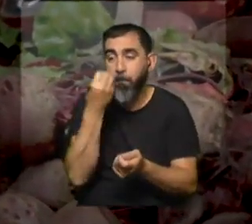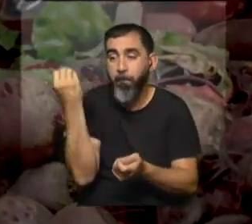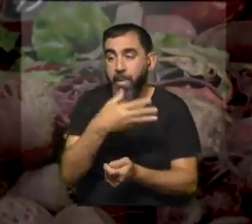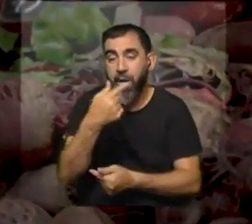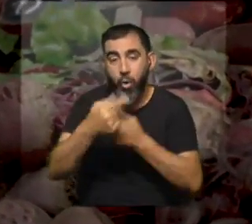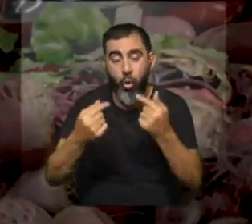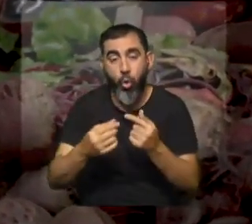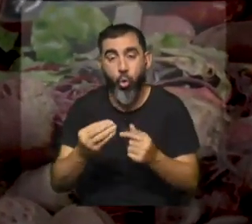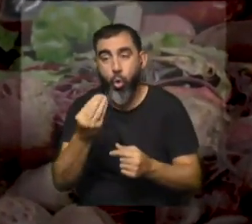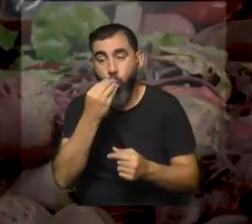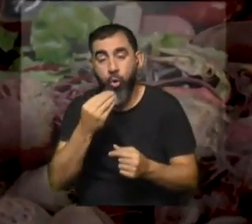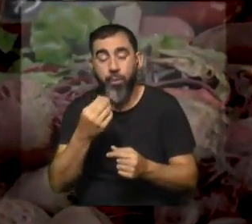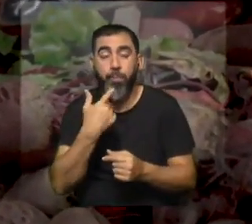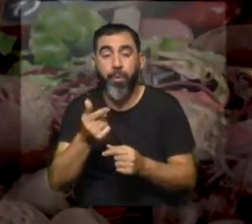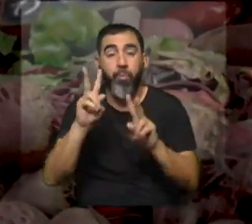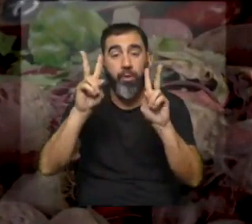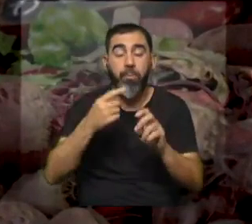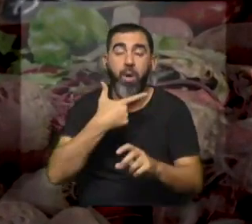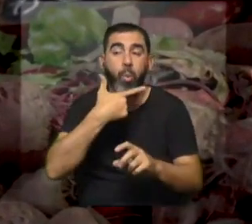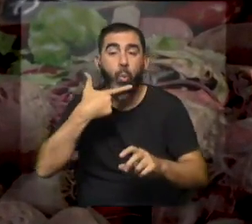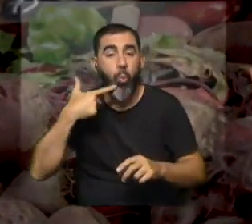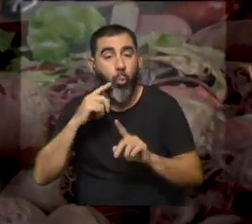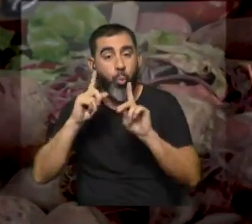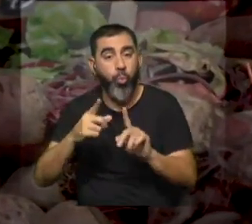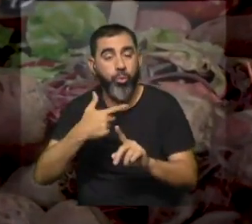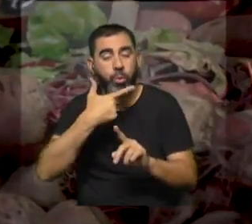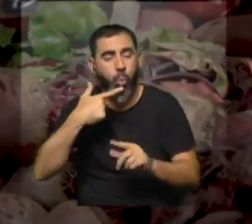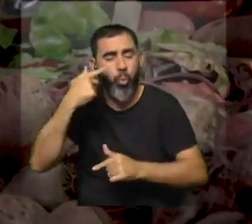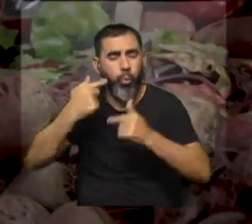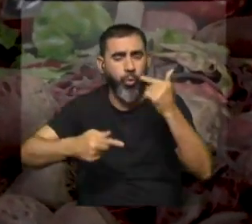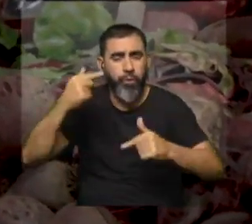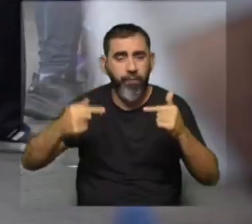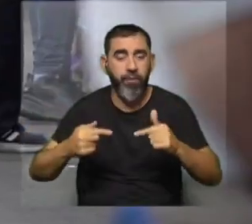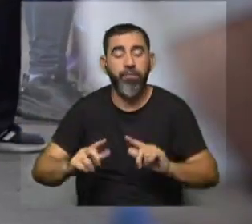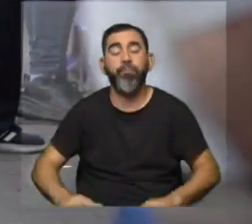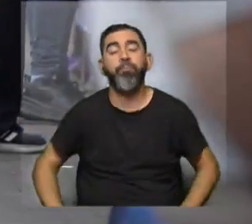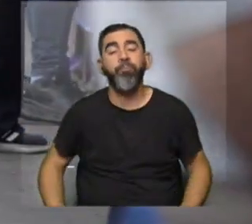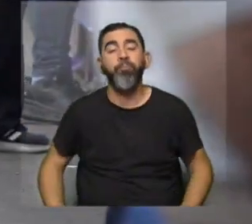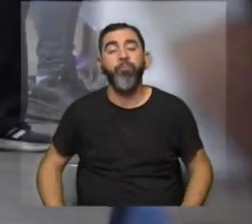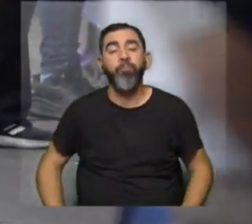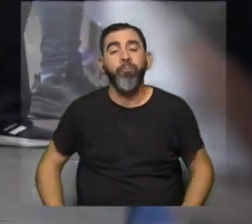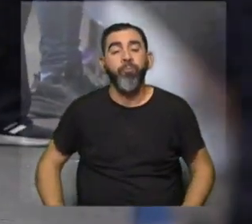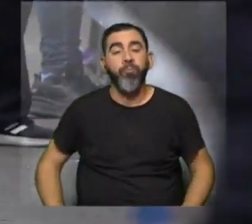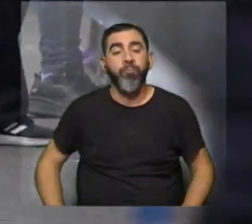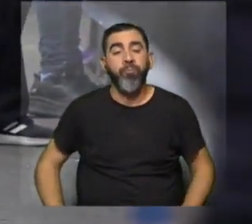diferentes nutrientes, como por el tema del sabor, sabores diferentes en nuestra mesa.